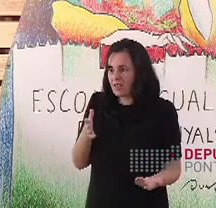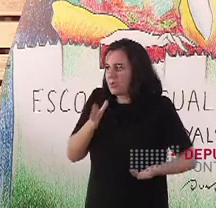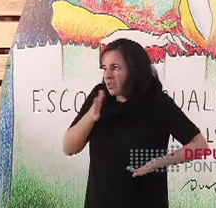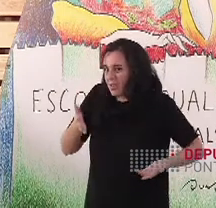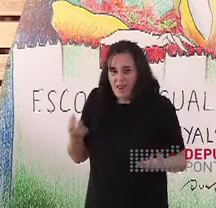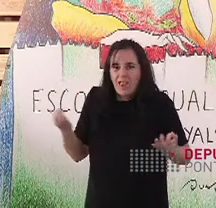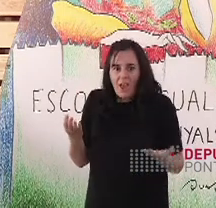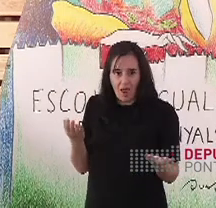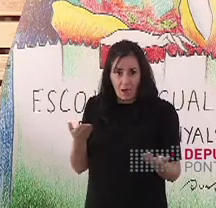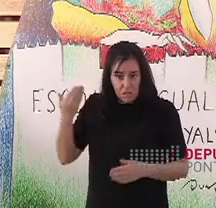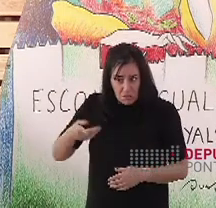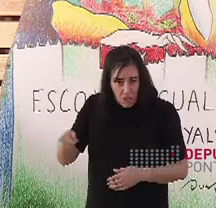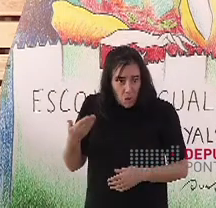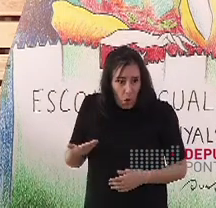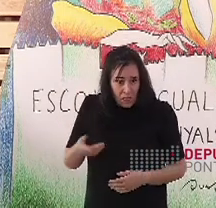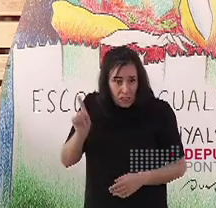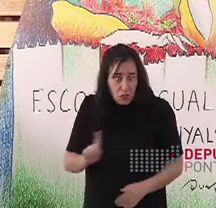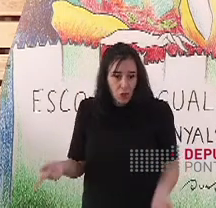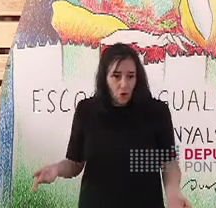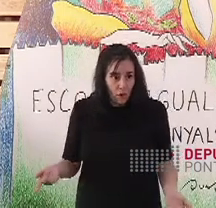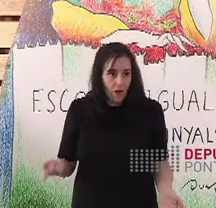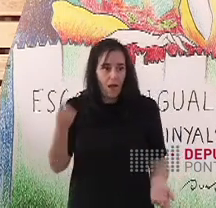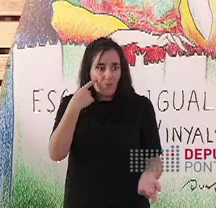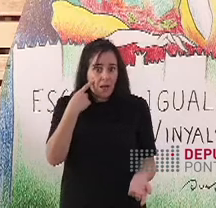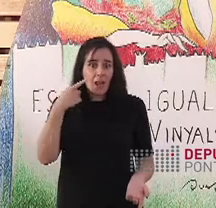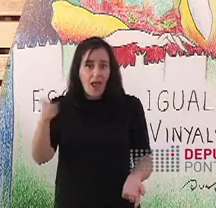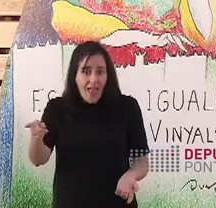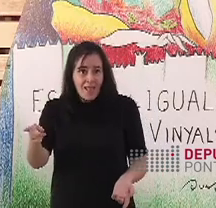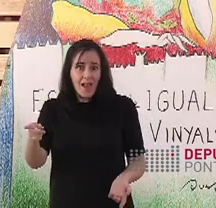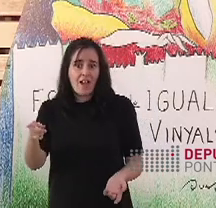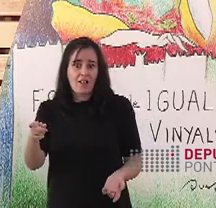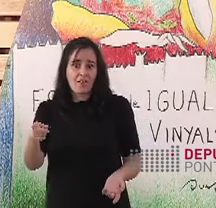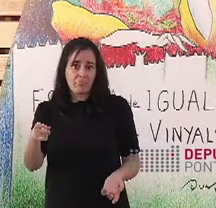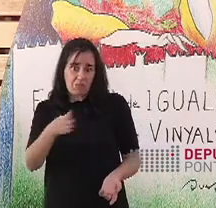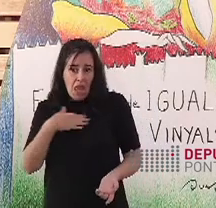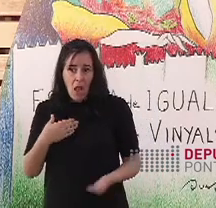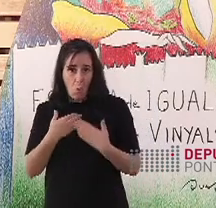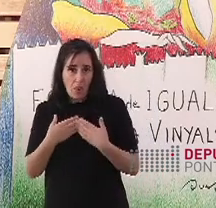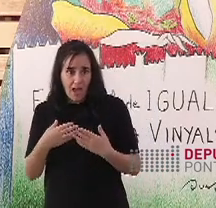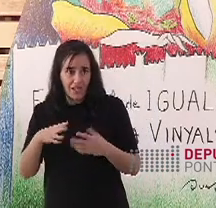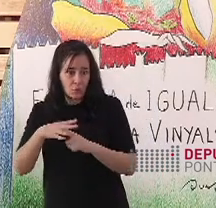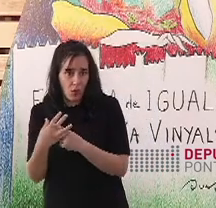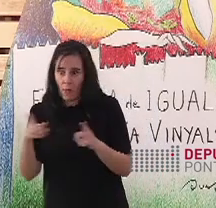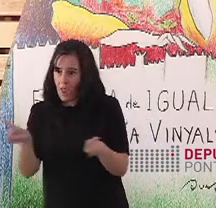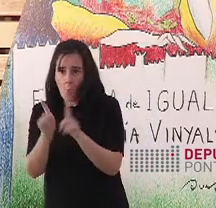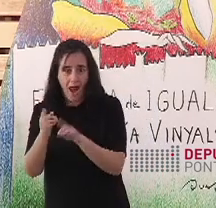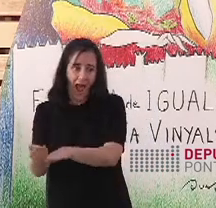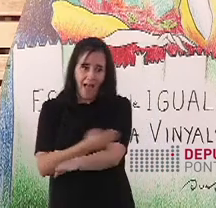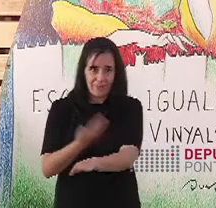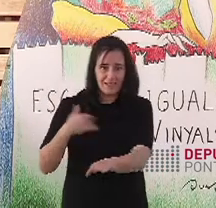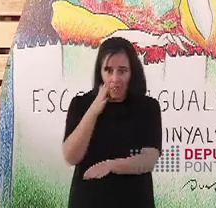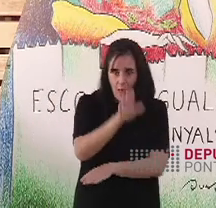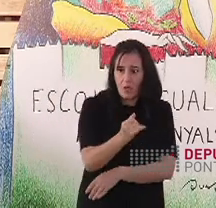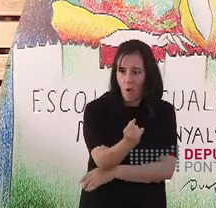dicir, importa? Importa que se desese, non, unha situación cando se constata que é unha vulneración dos dereitos?